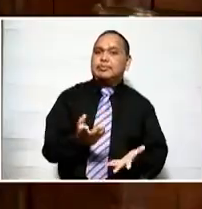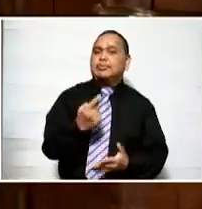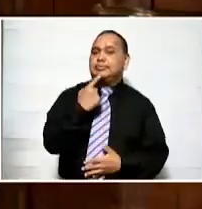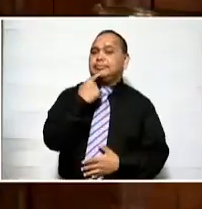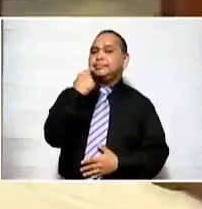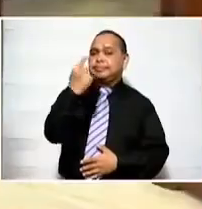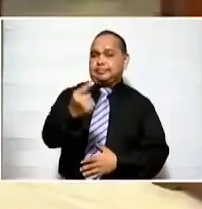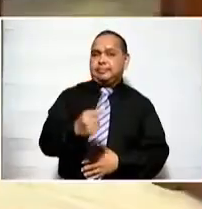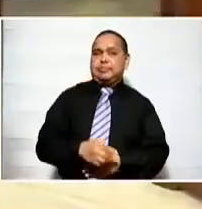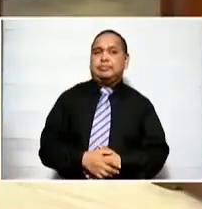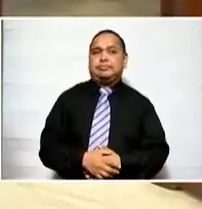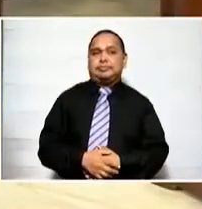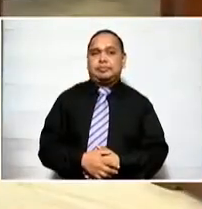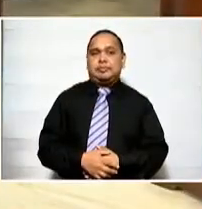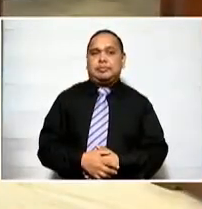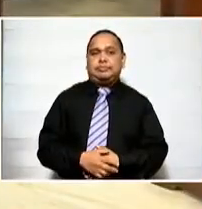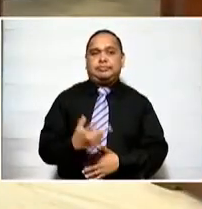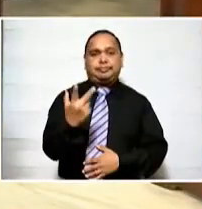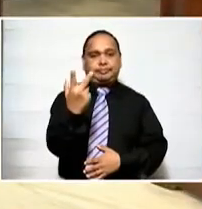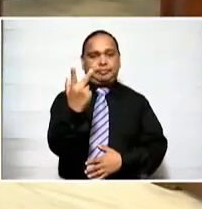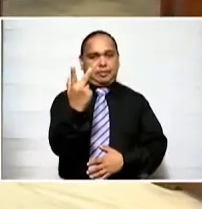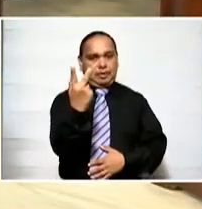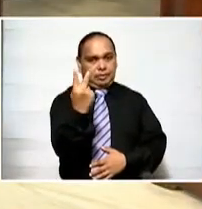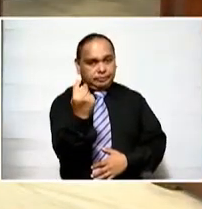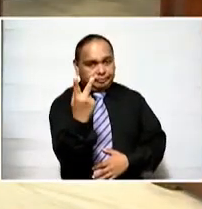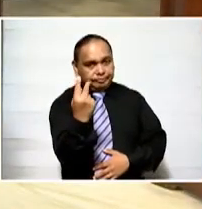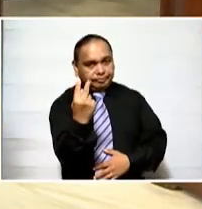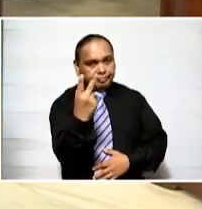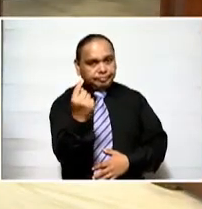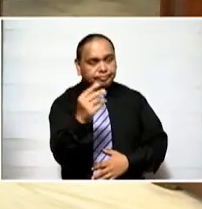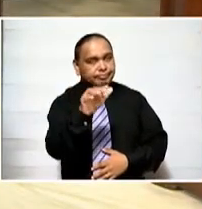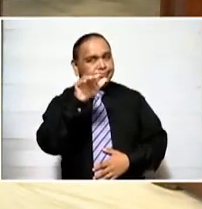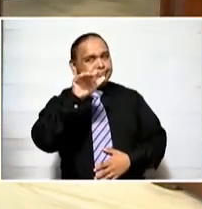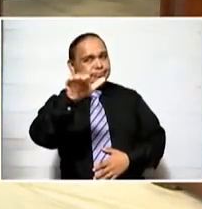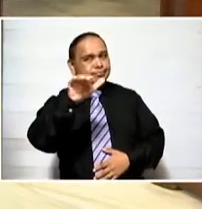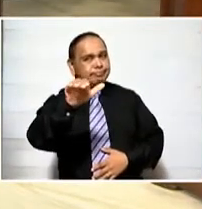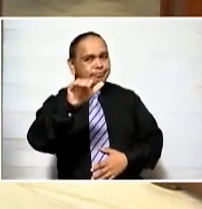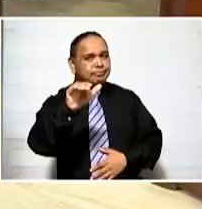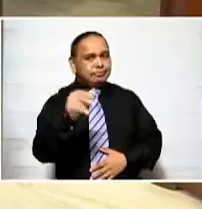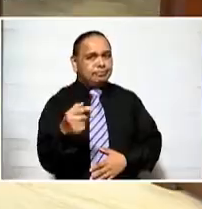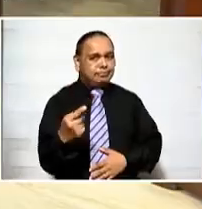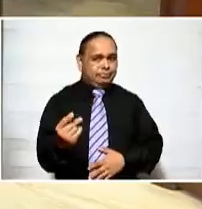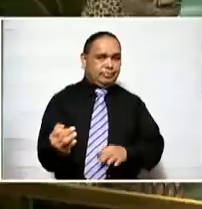sería hacerle un llamado a la televisora esa que está haciendo pues